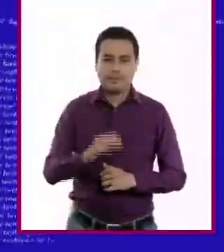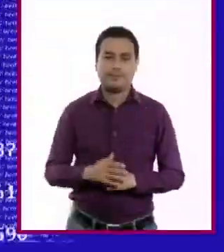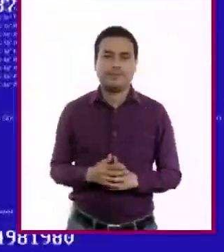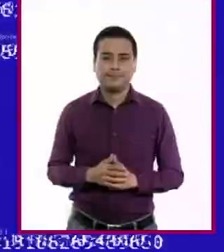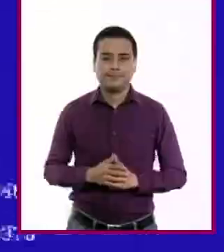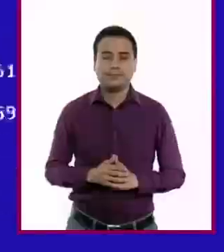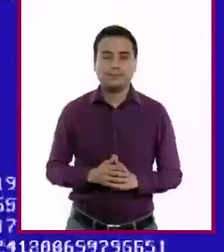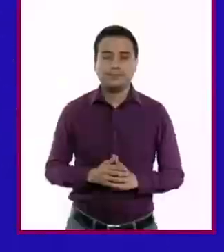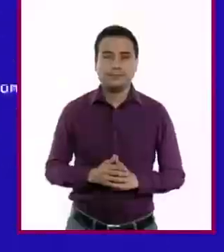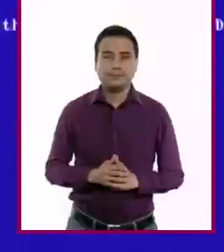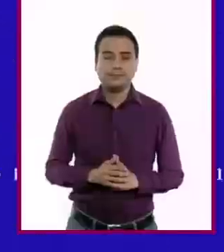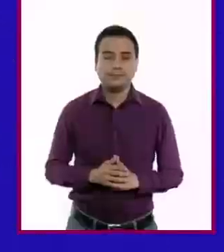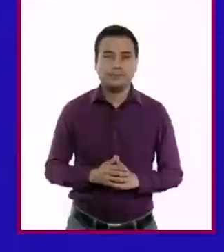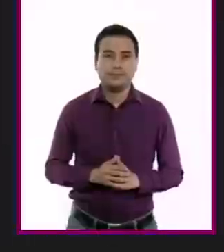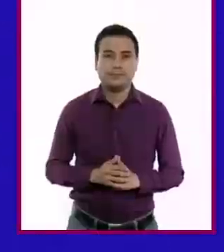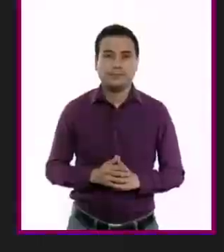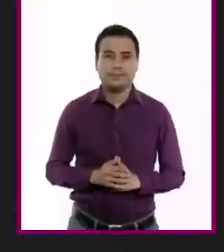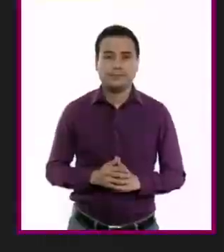tienes,